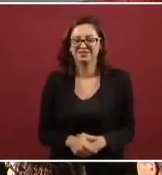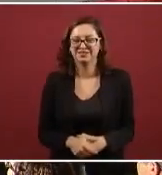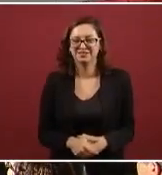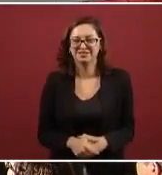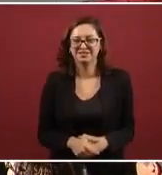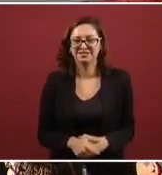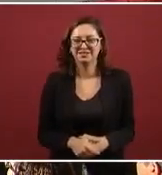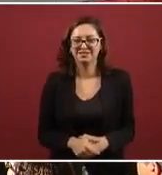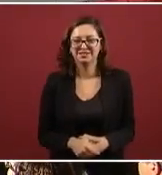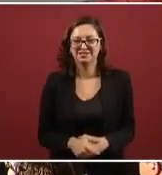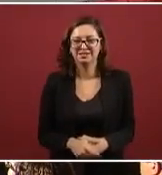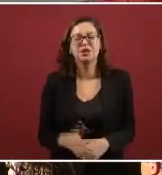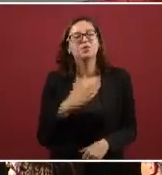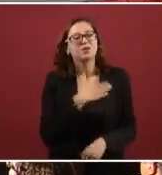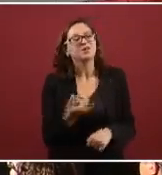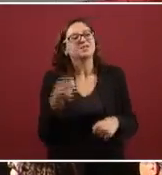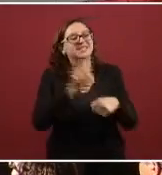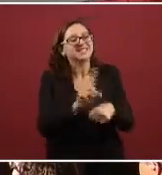Buenos días, licenciado Prieto.